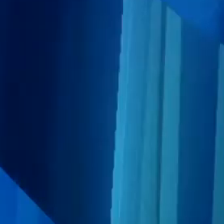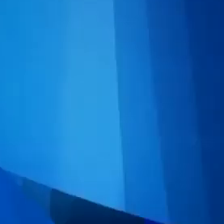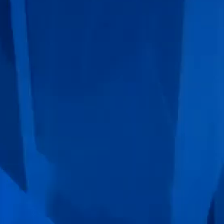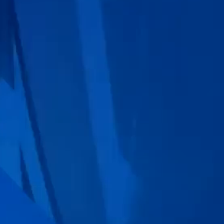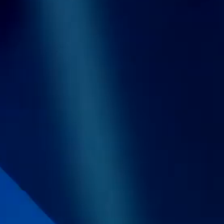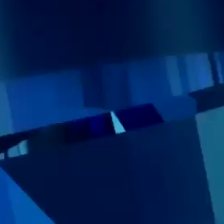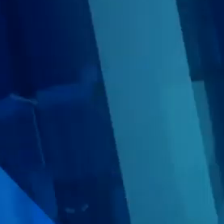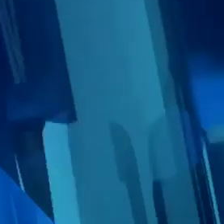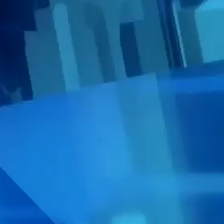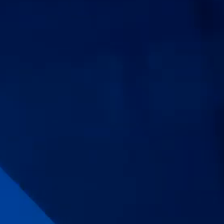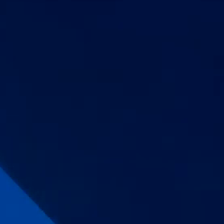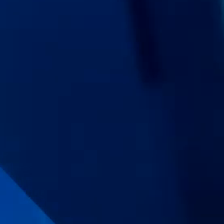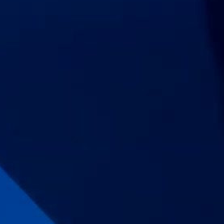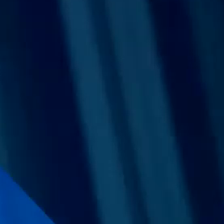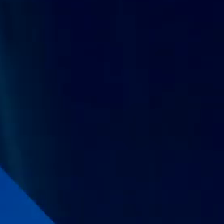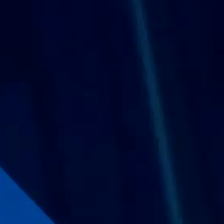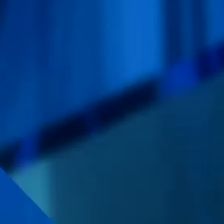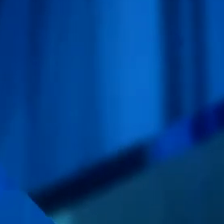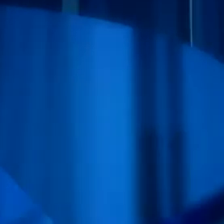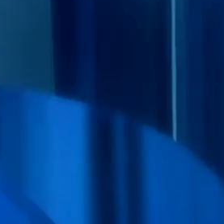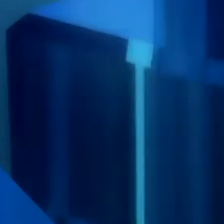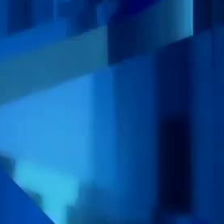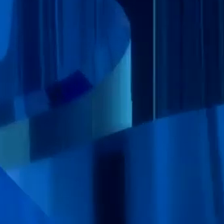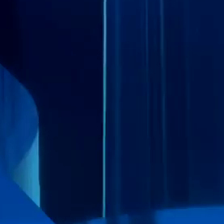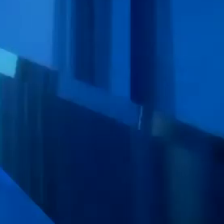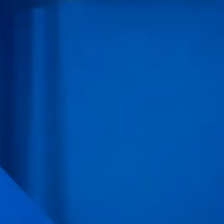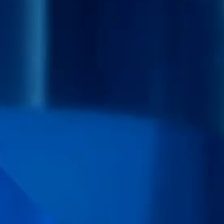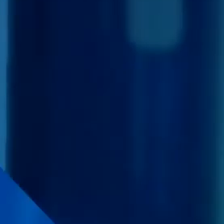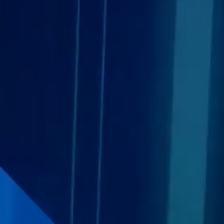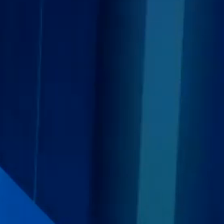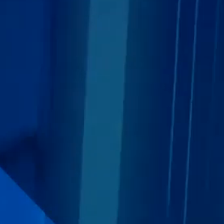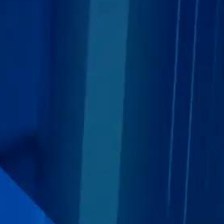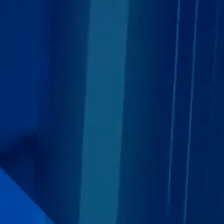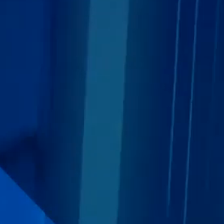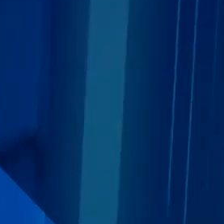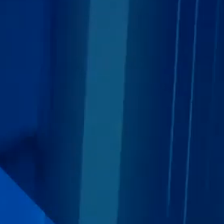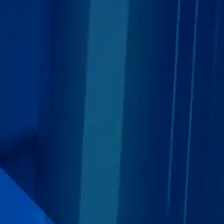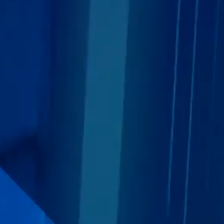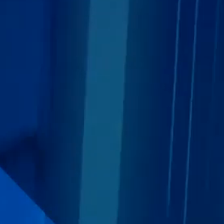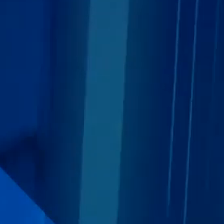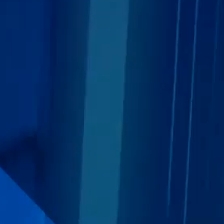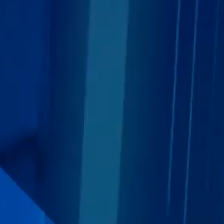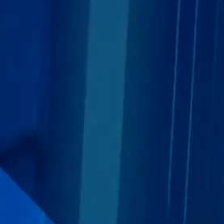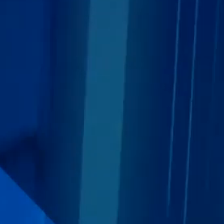implementación de la convención. Usted lo ha podido ver íntegramente por las pantallas de TV Senado. Los dejamos en compañía